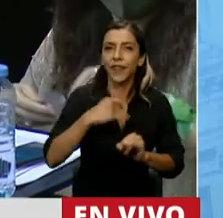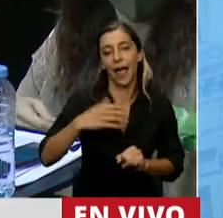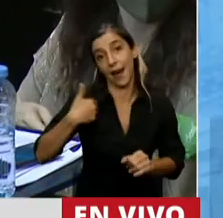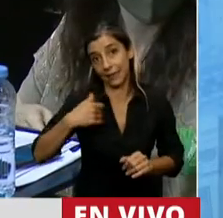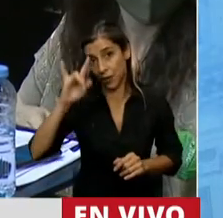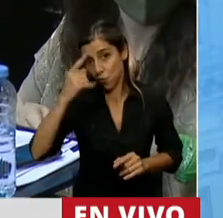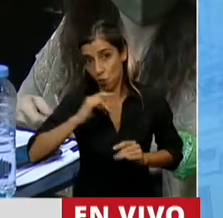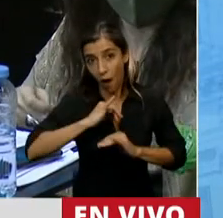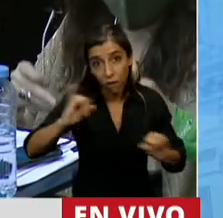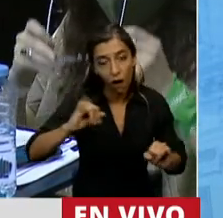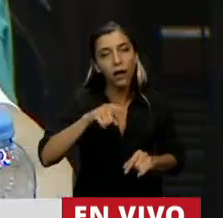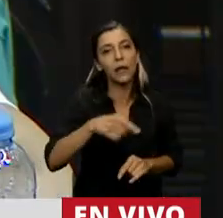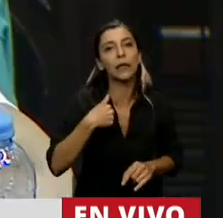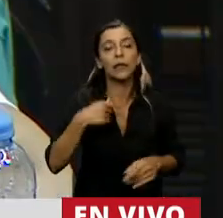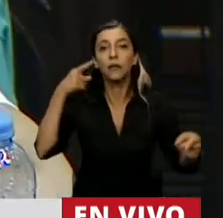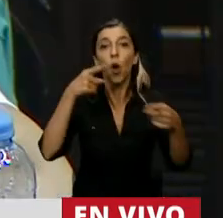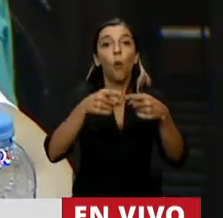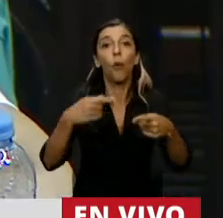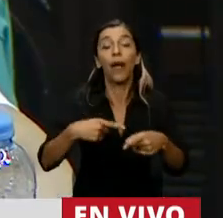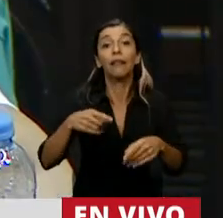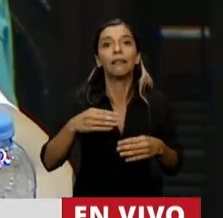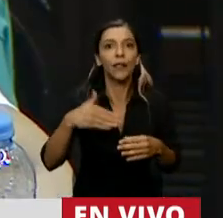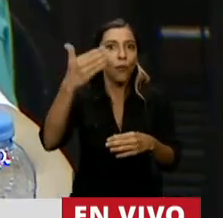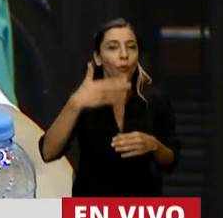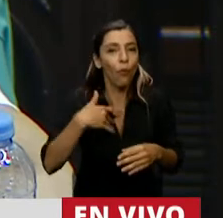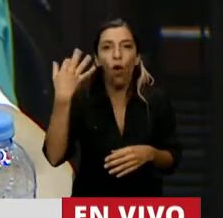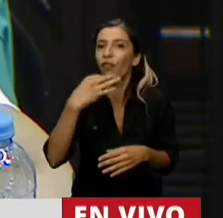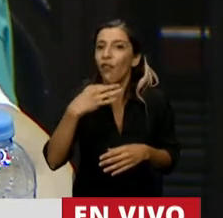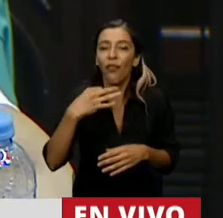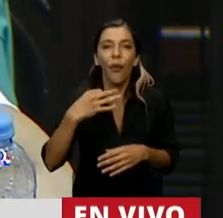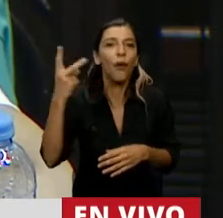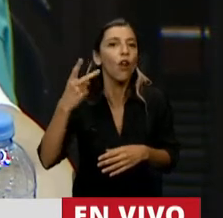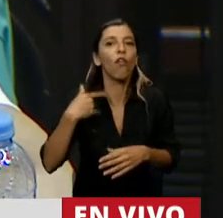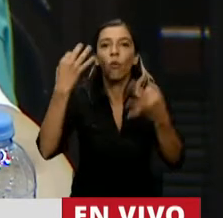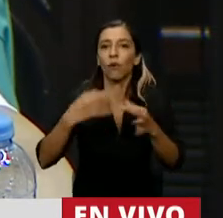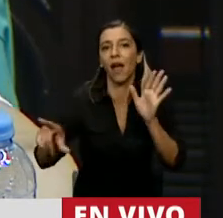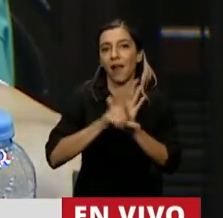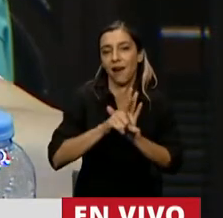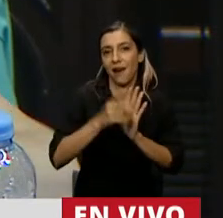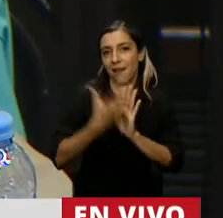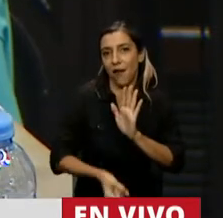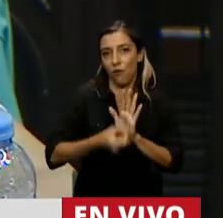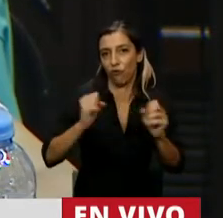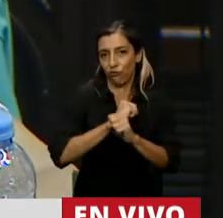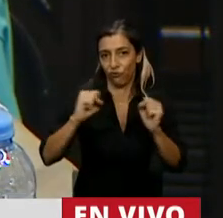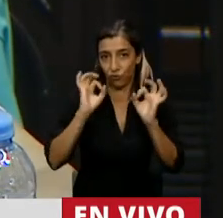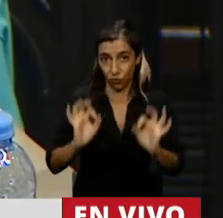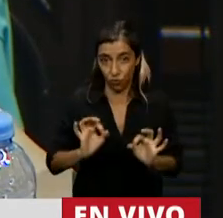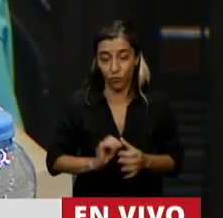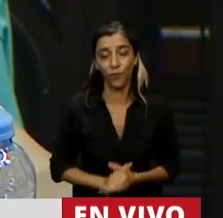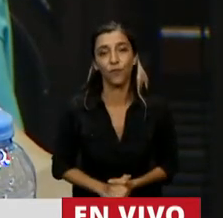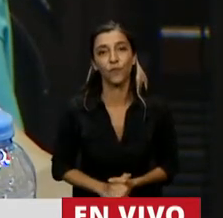poder cumplir con los objetivos del milenio, Argentina y Uruguay debían legalizar el aborto.